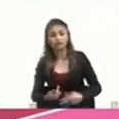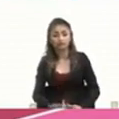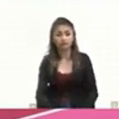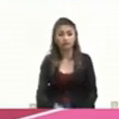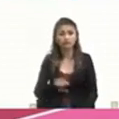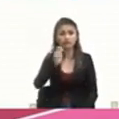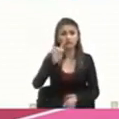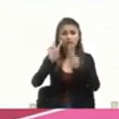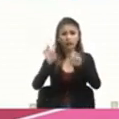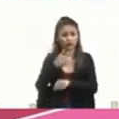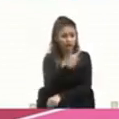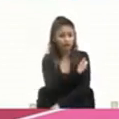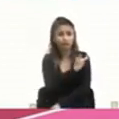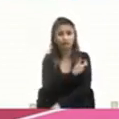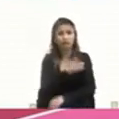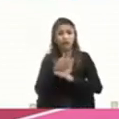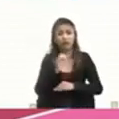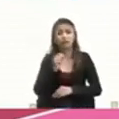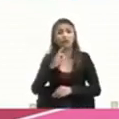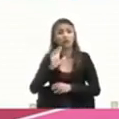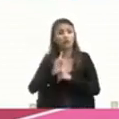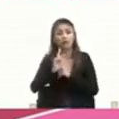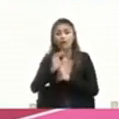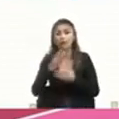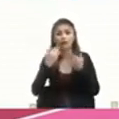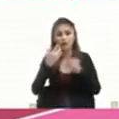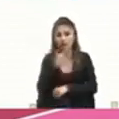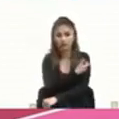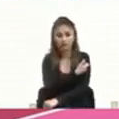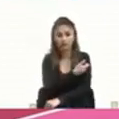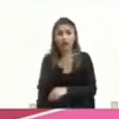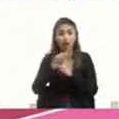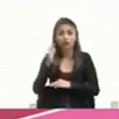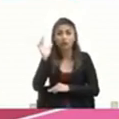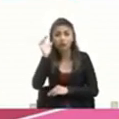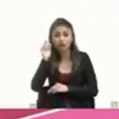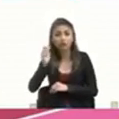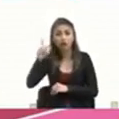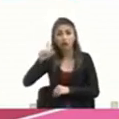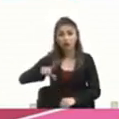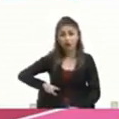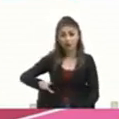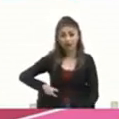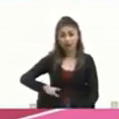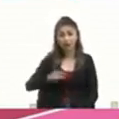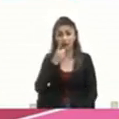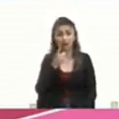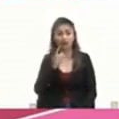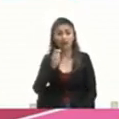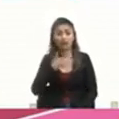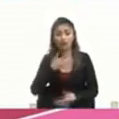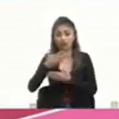El tema de las vacunas, reitero, no va a haber vacunas. Se ha escuchado a nuestro gobernador que está en